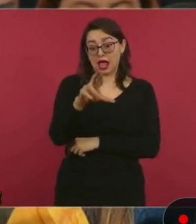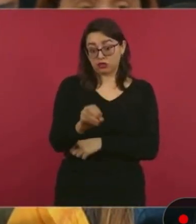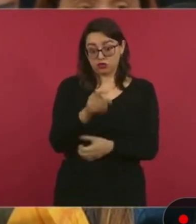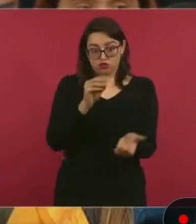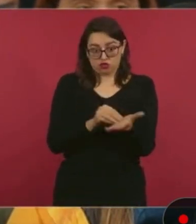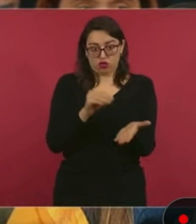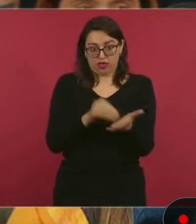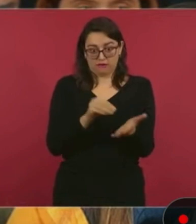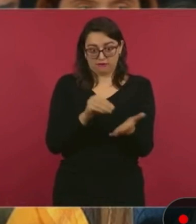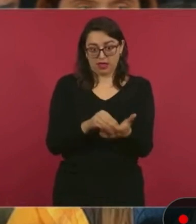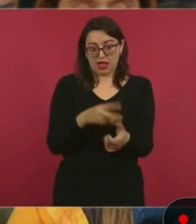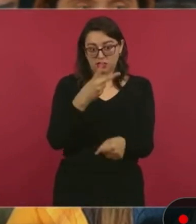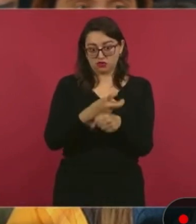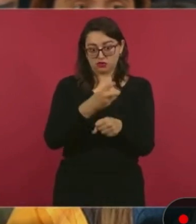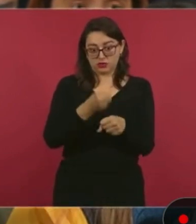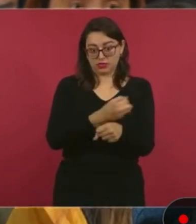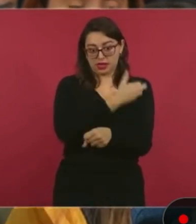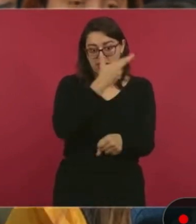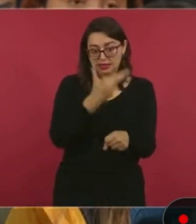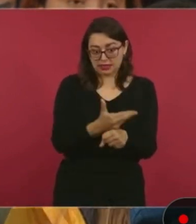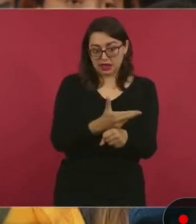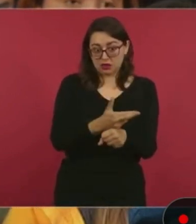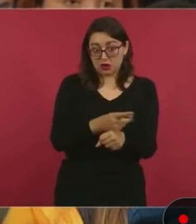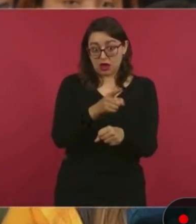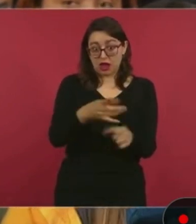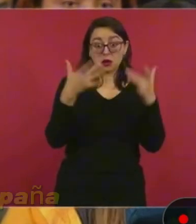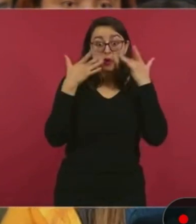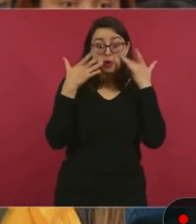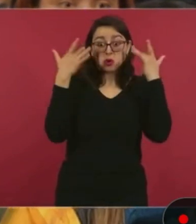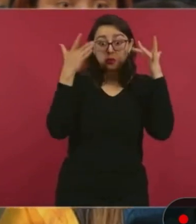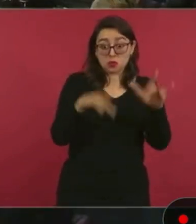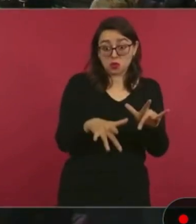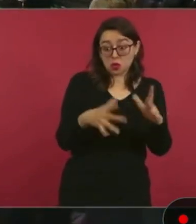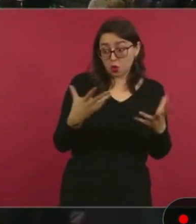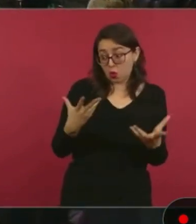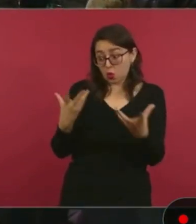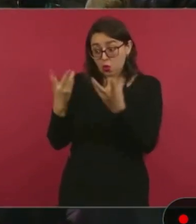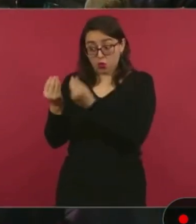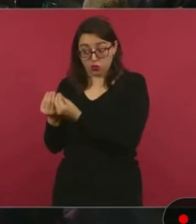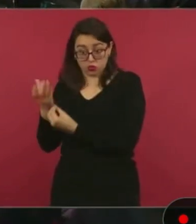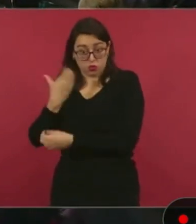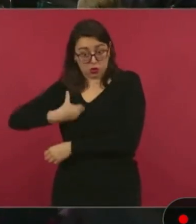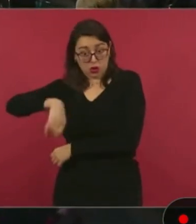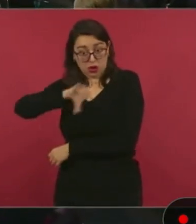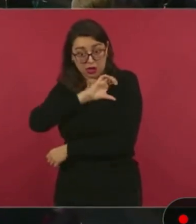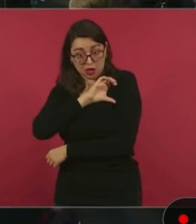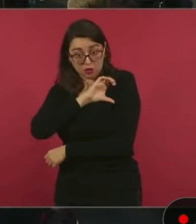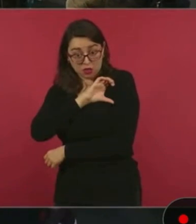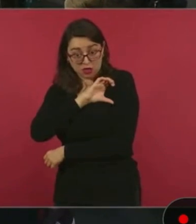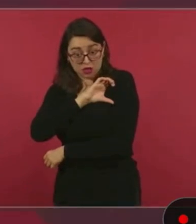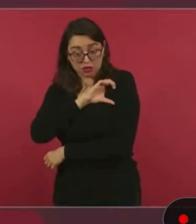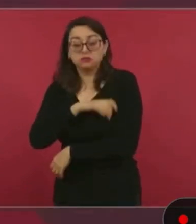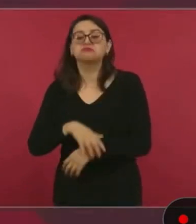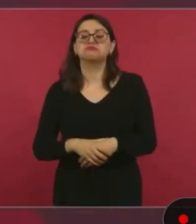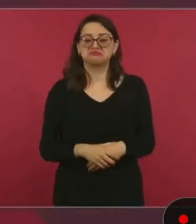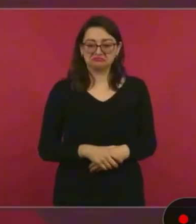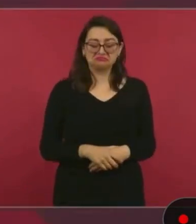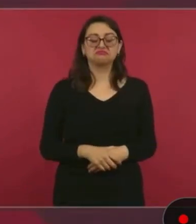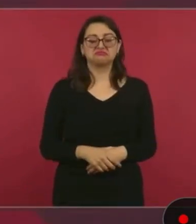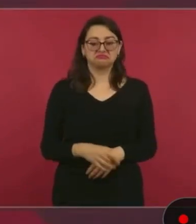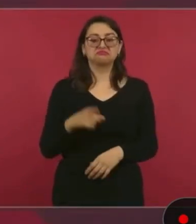Alejandro Encinas? ¿Se va del gobierno para ir a apoyar la campaña? Le agradecemos mucho todo su